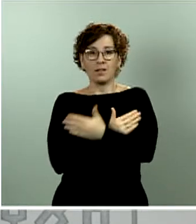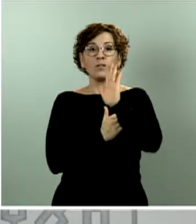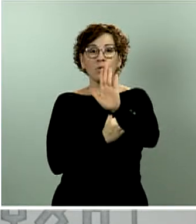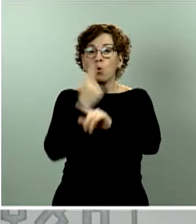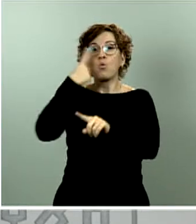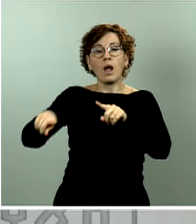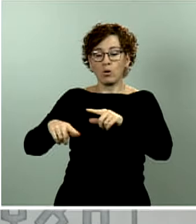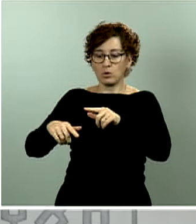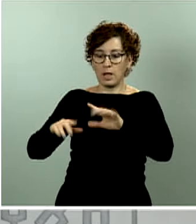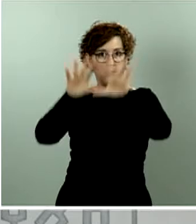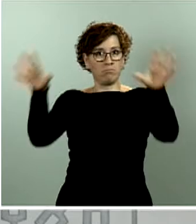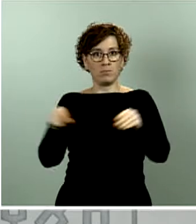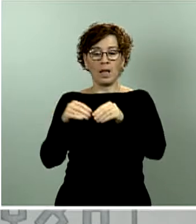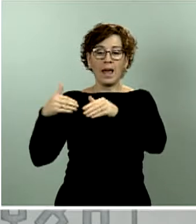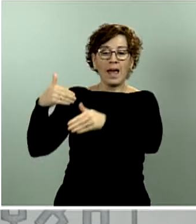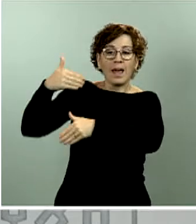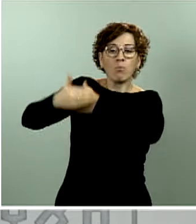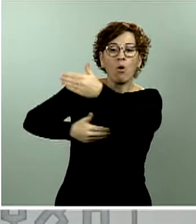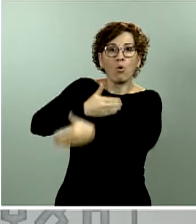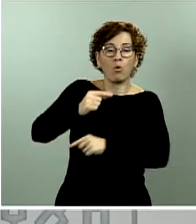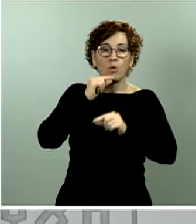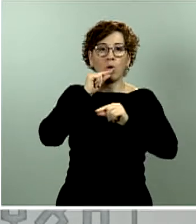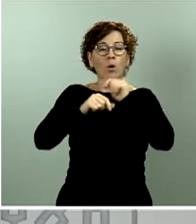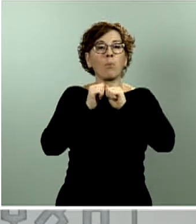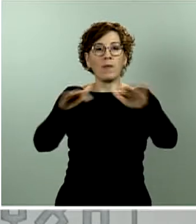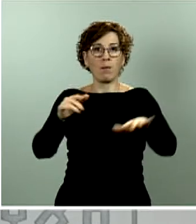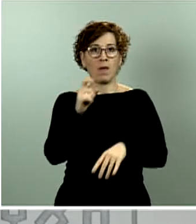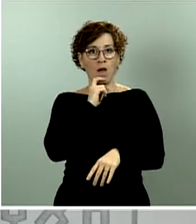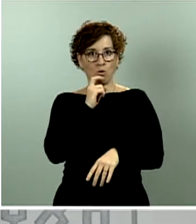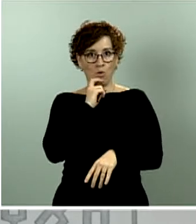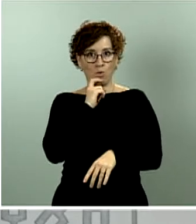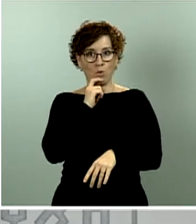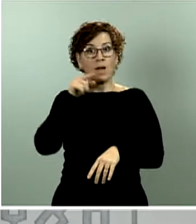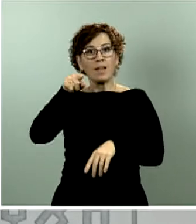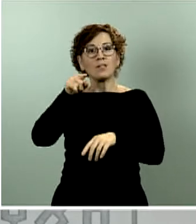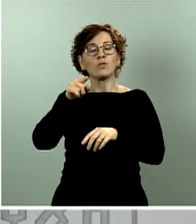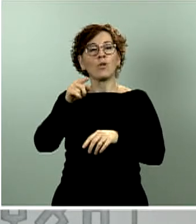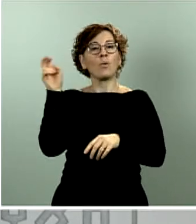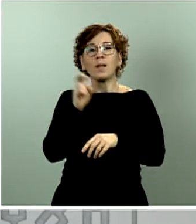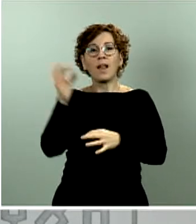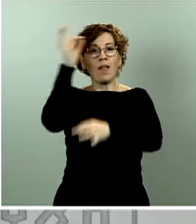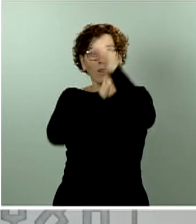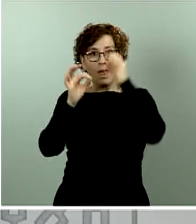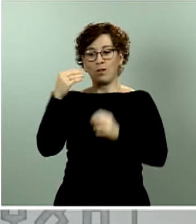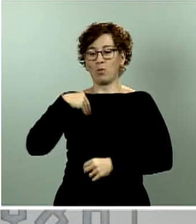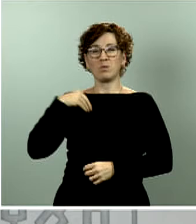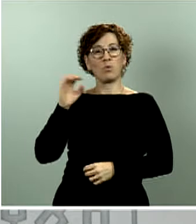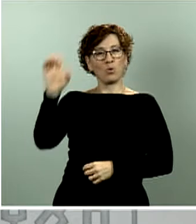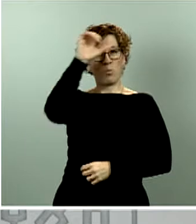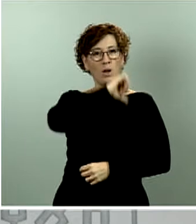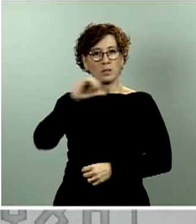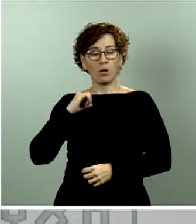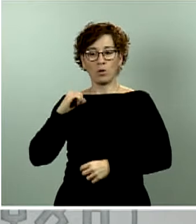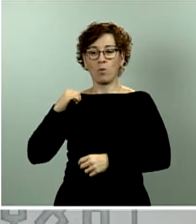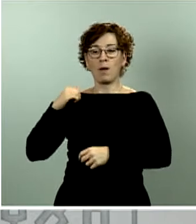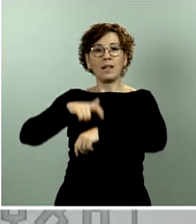tiene que basarse en series sólidas, y es lo que hemos estado trabajando muy duro con las comunidades autónomas para garantizar unos datos sólidos a lo